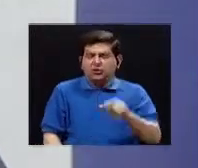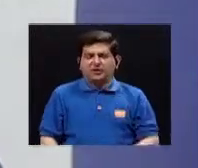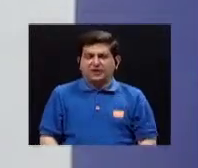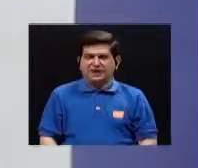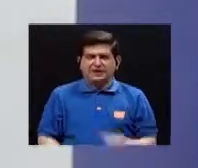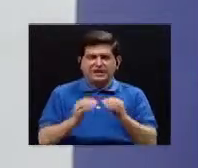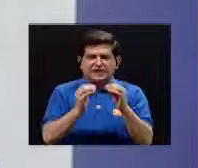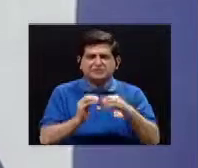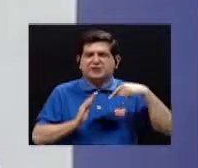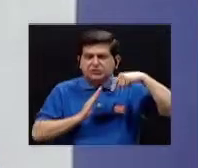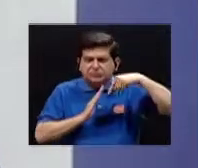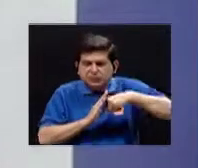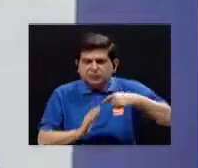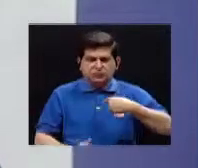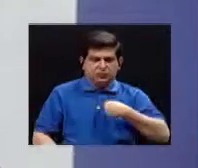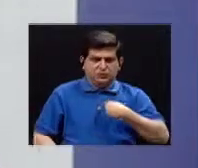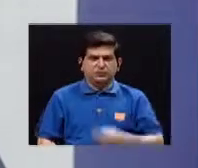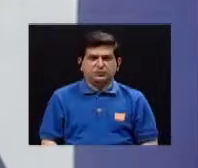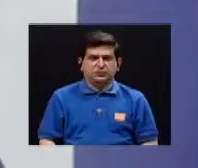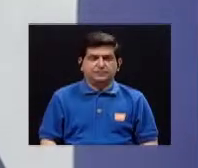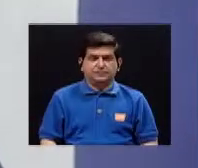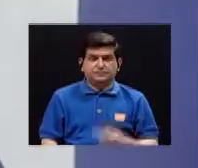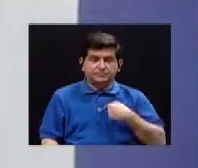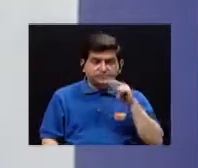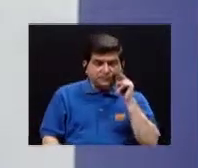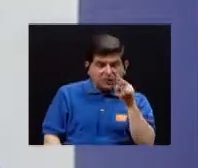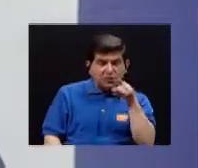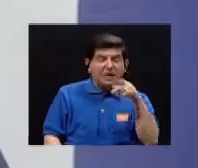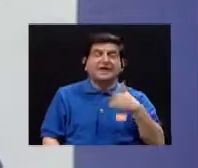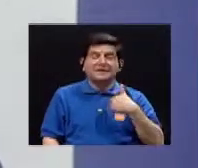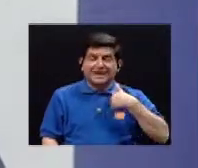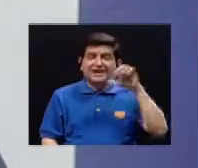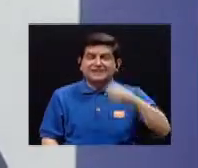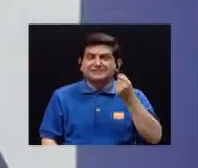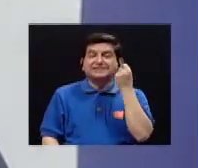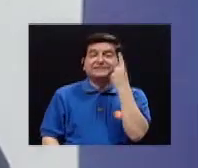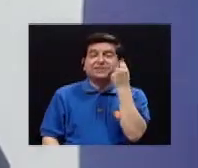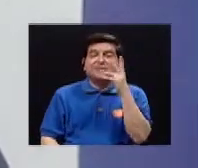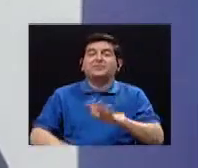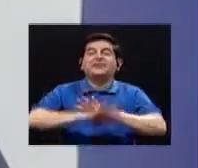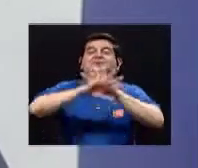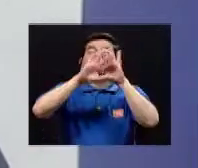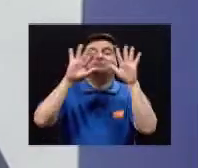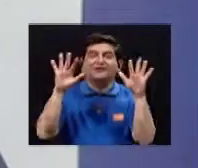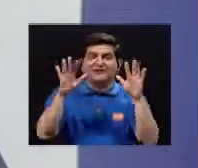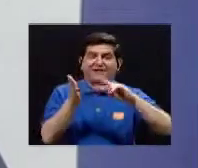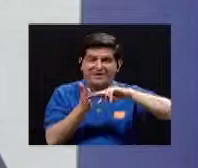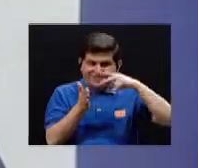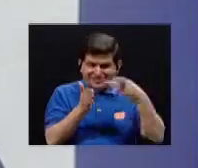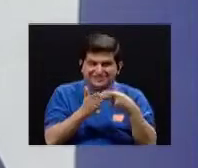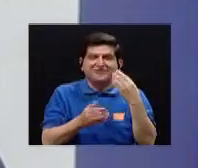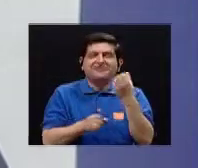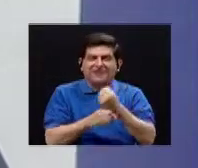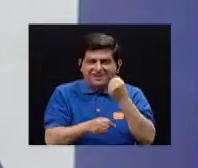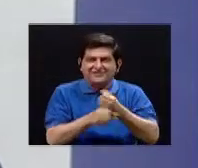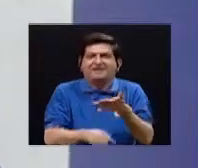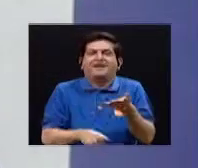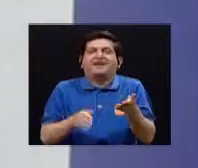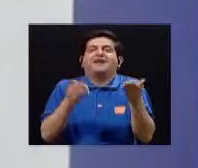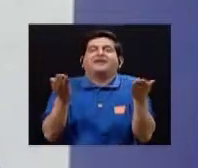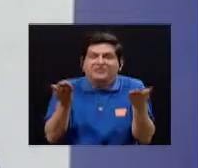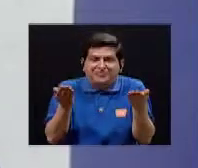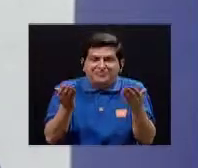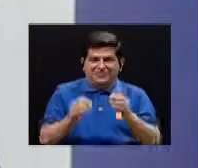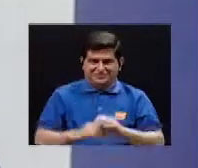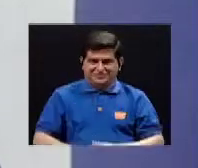porque el tono de wall de él es un poco más grave que el mínimo y entonces yo ya fui viendo que él sí tenía como un entendimiento claro de qué es lo que tenía que bajar